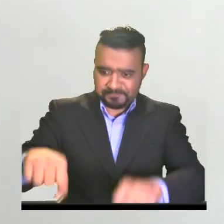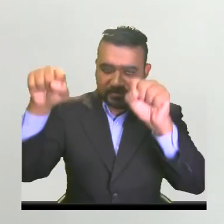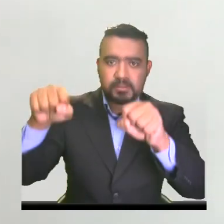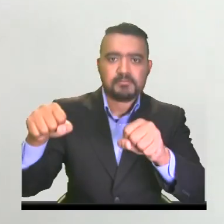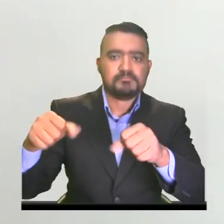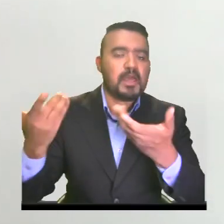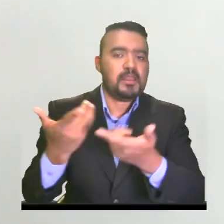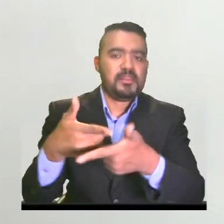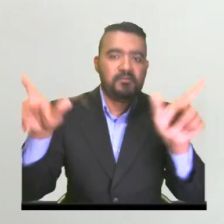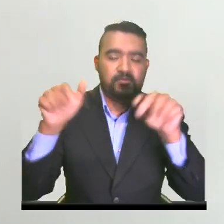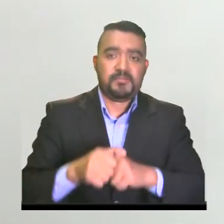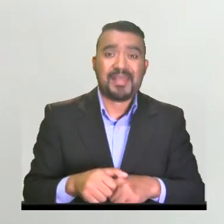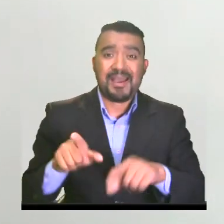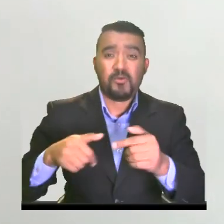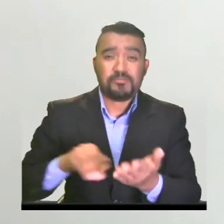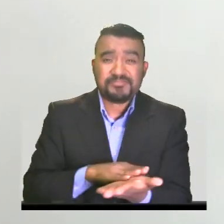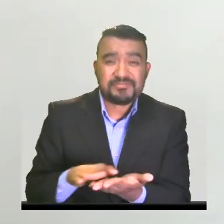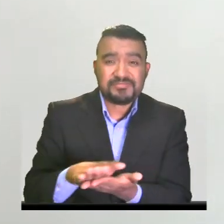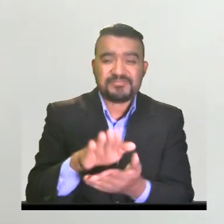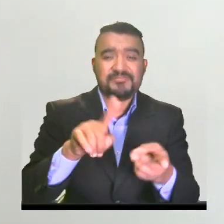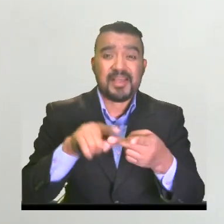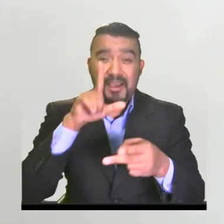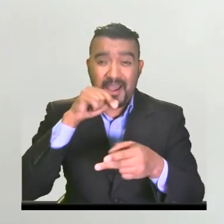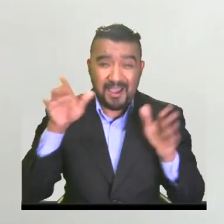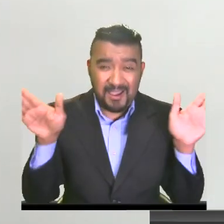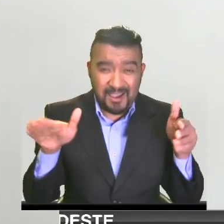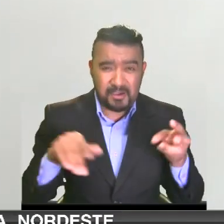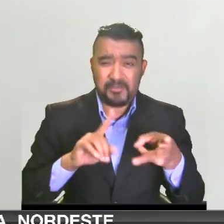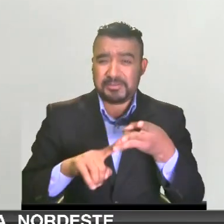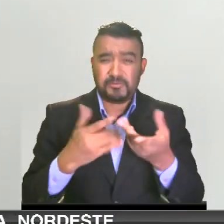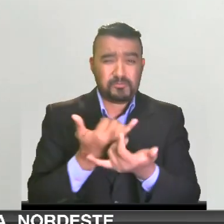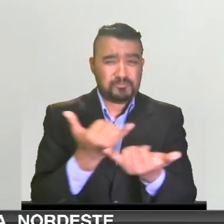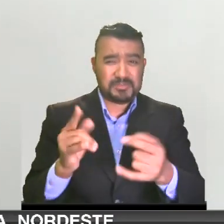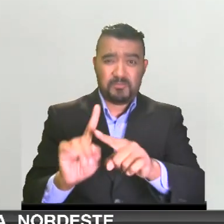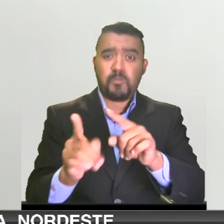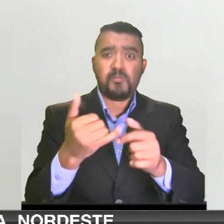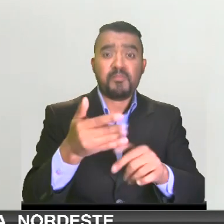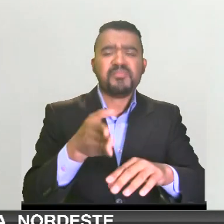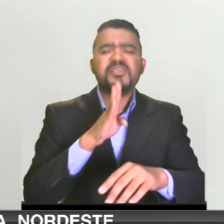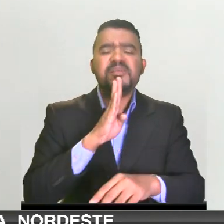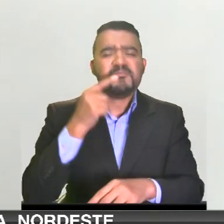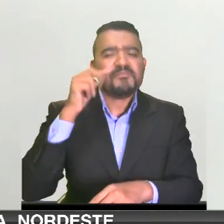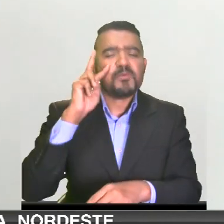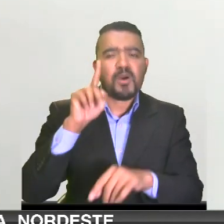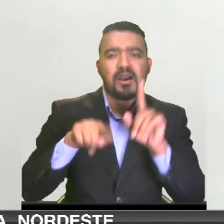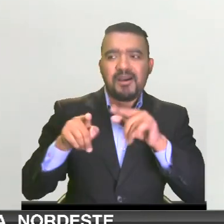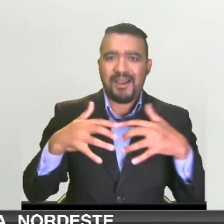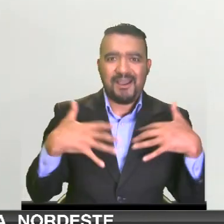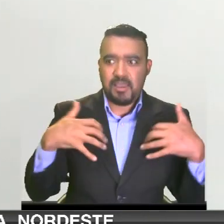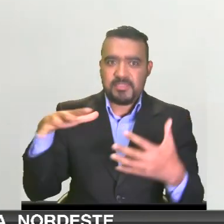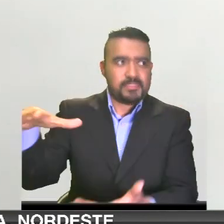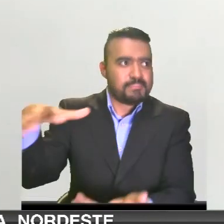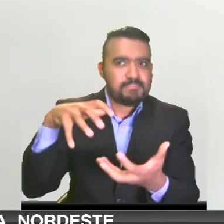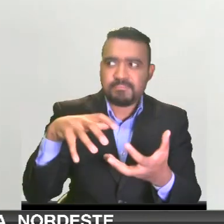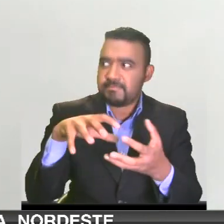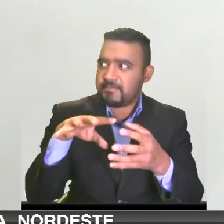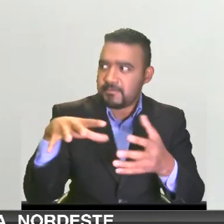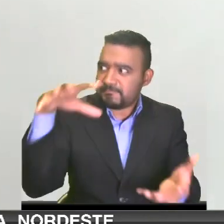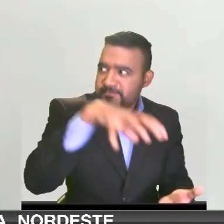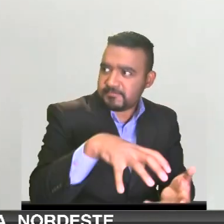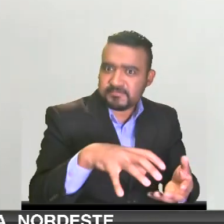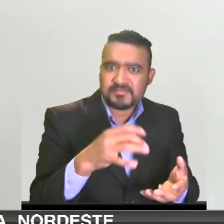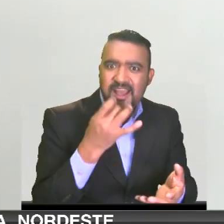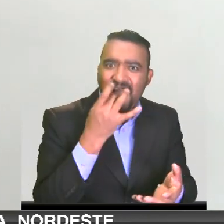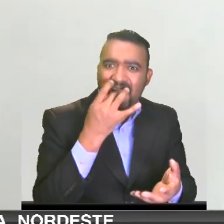9 mamíferos y 4 aves. Estos animales fueron víctimas del tráfico ilegal de fauna silvestre y regresaron a